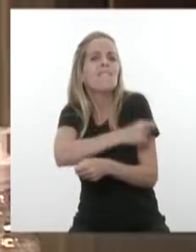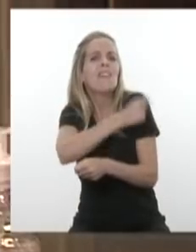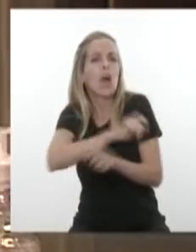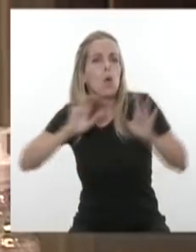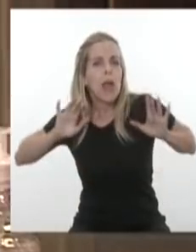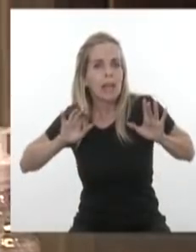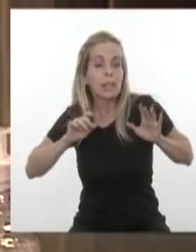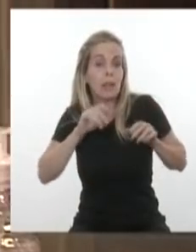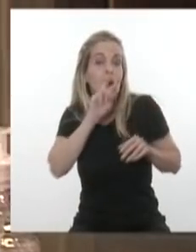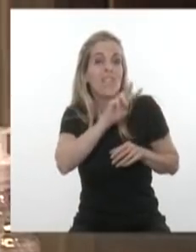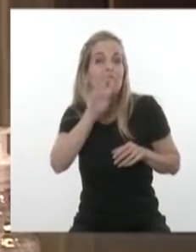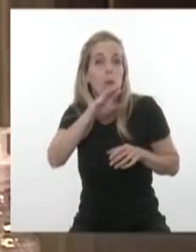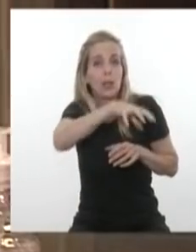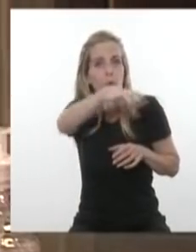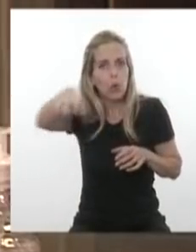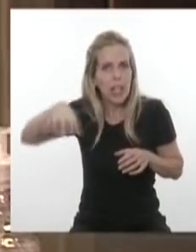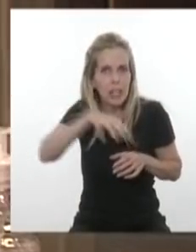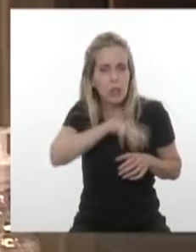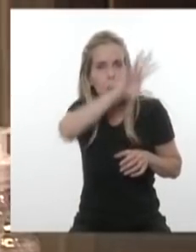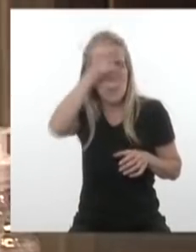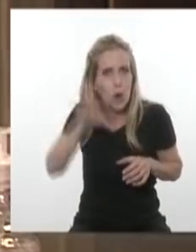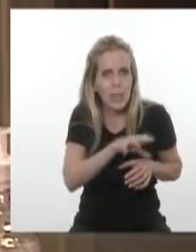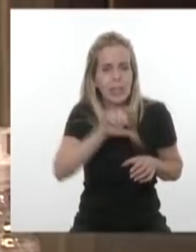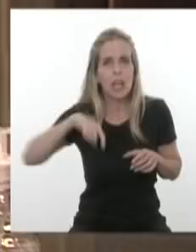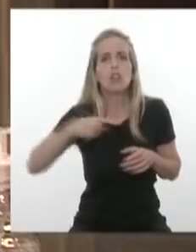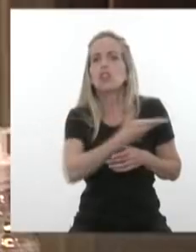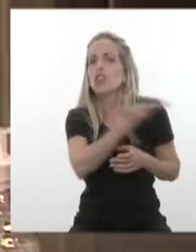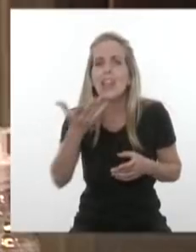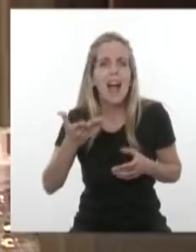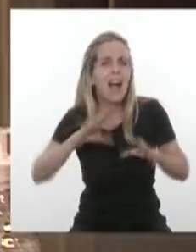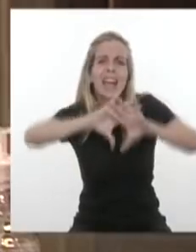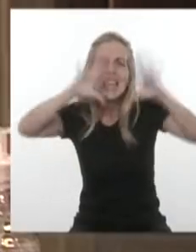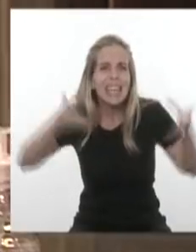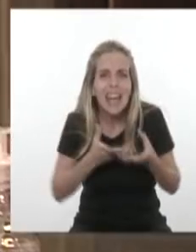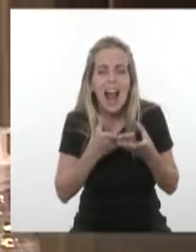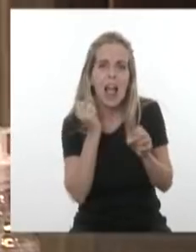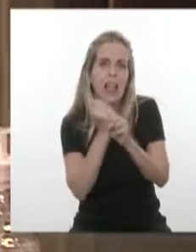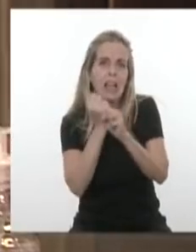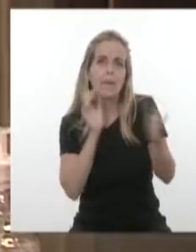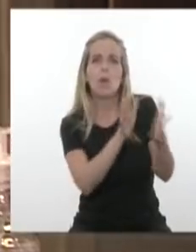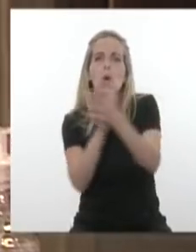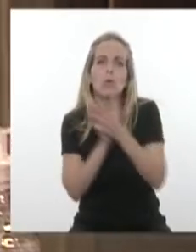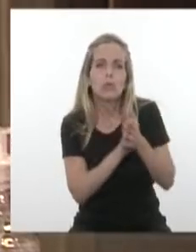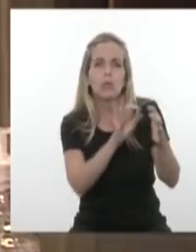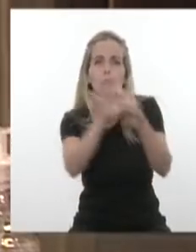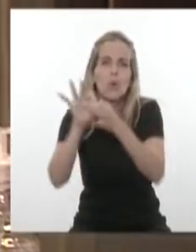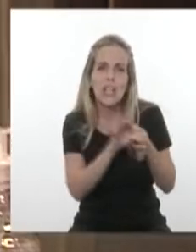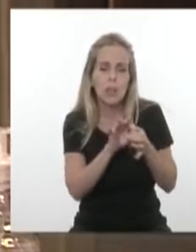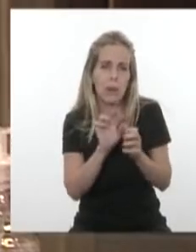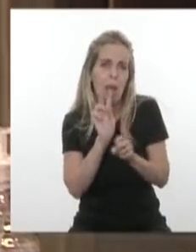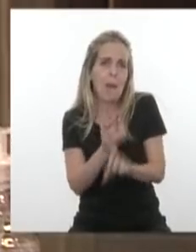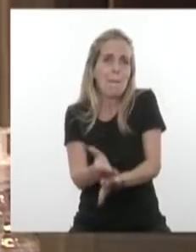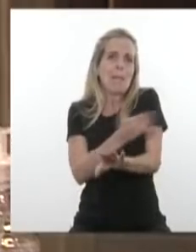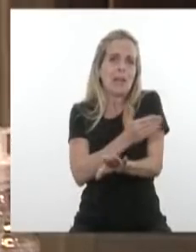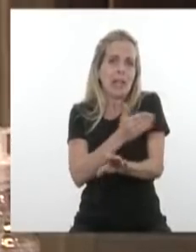las 24 jurisdicciones y con toda la sociedad argentina para prevenir y reducir